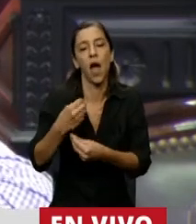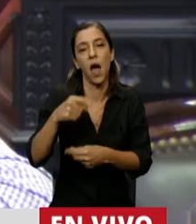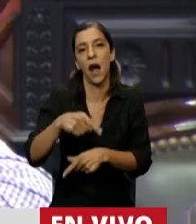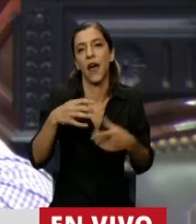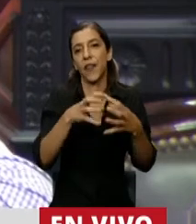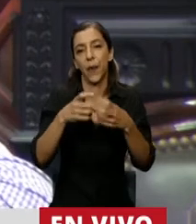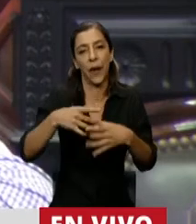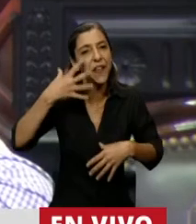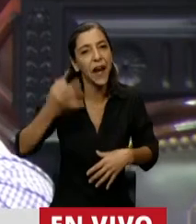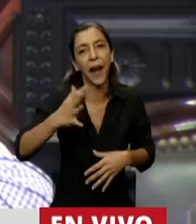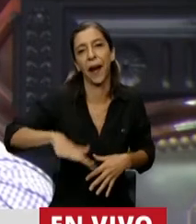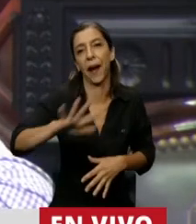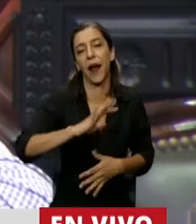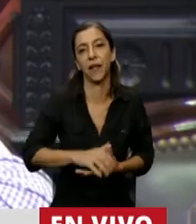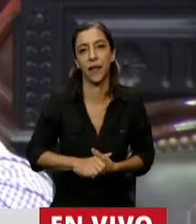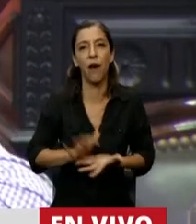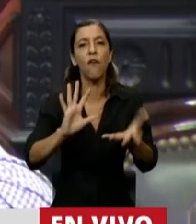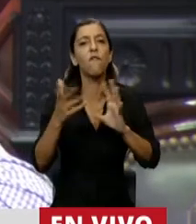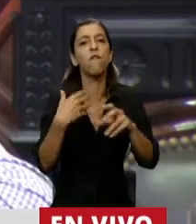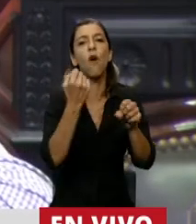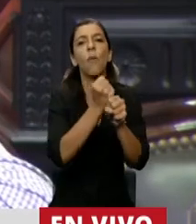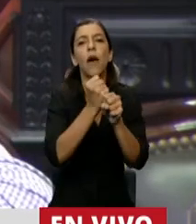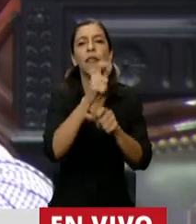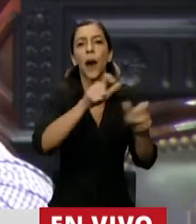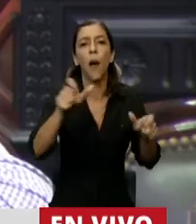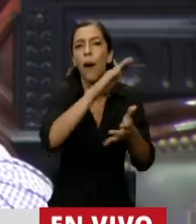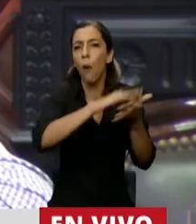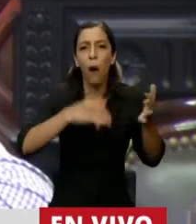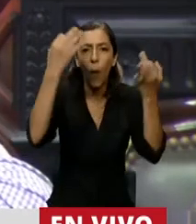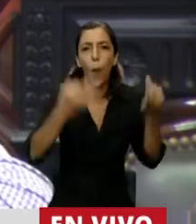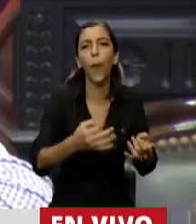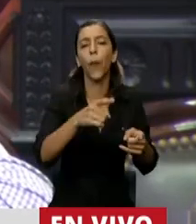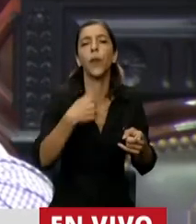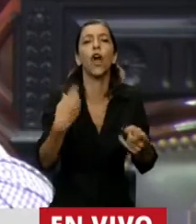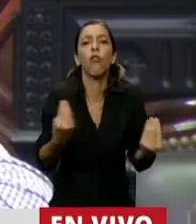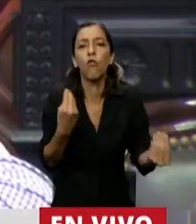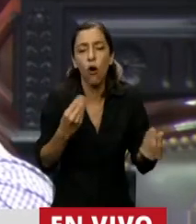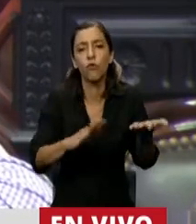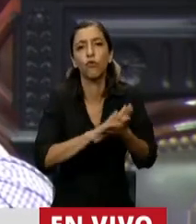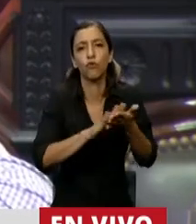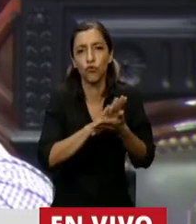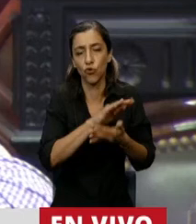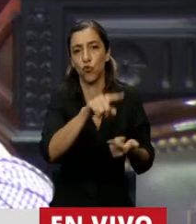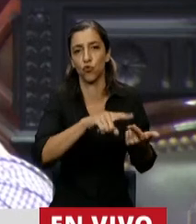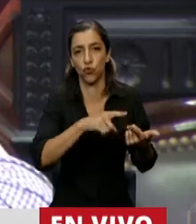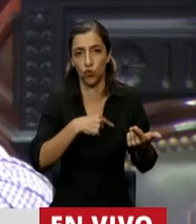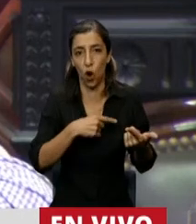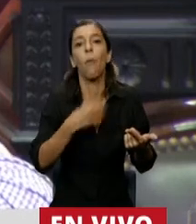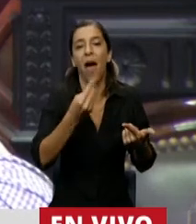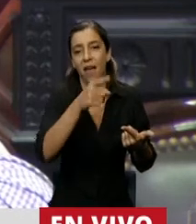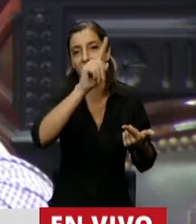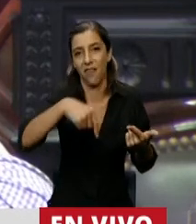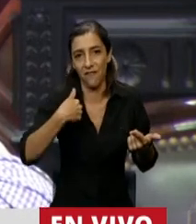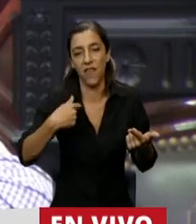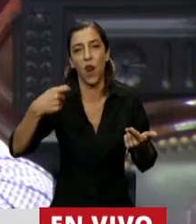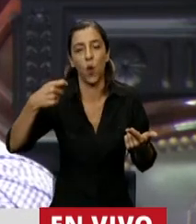Argentina cómo hacemos crecer el mercado laboral, cómo hacemos que haya más activos en el sistema previsional y una vez por todas